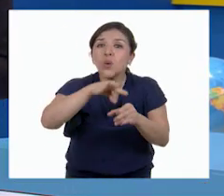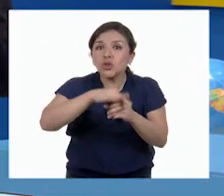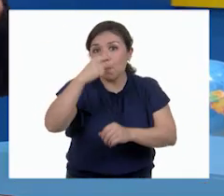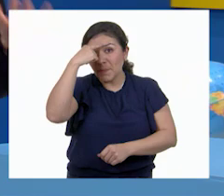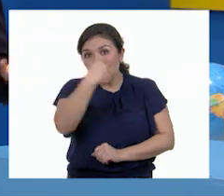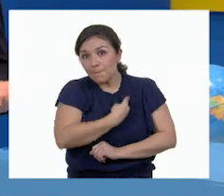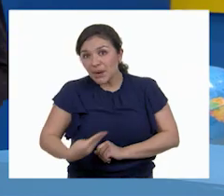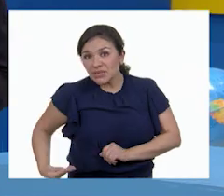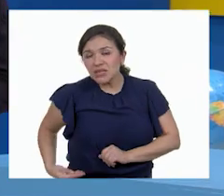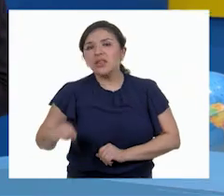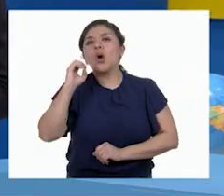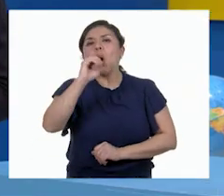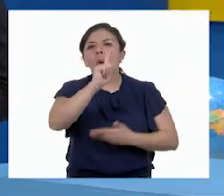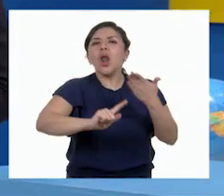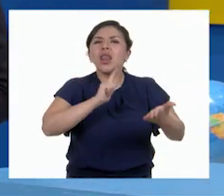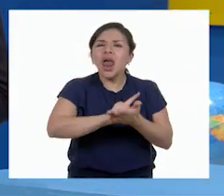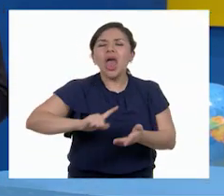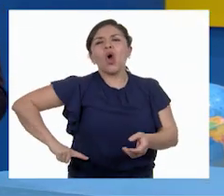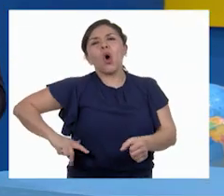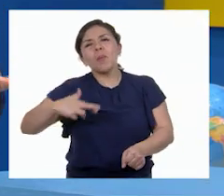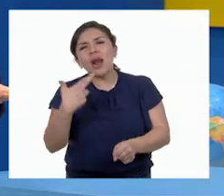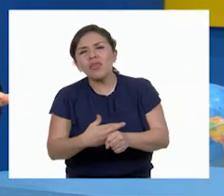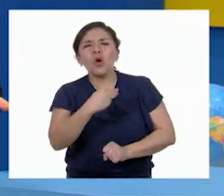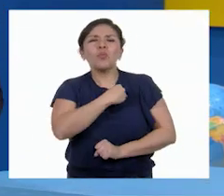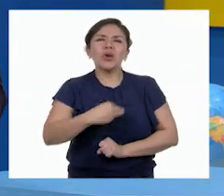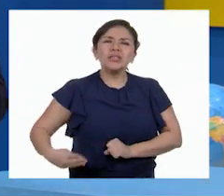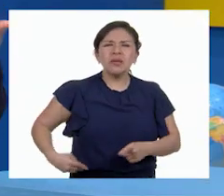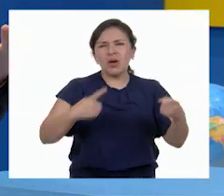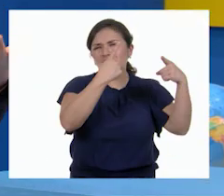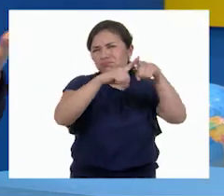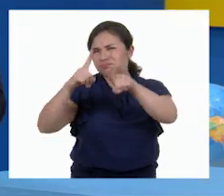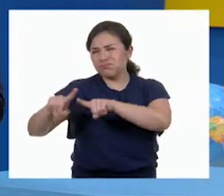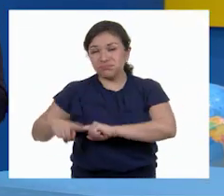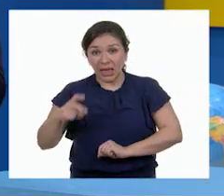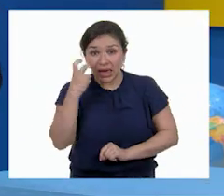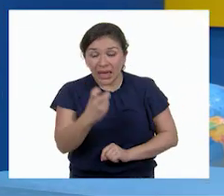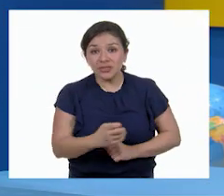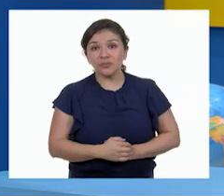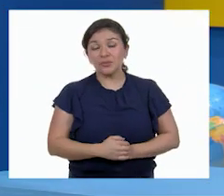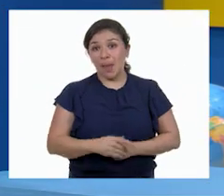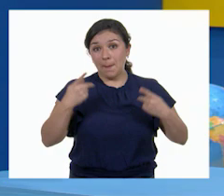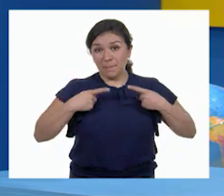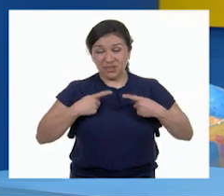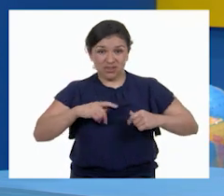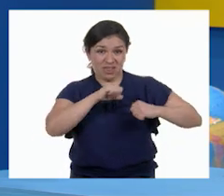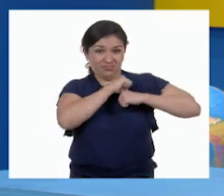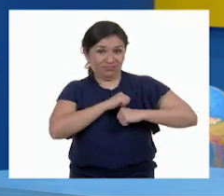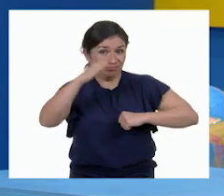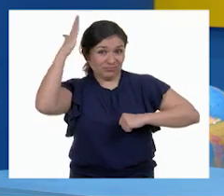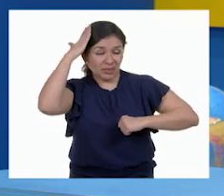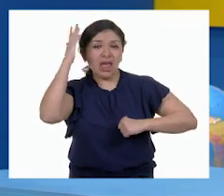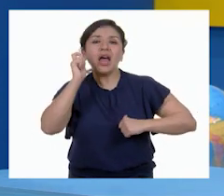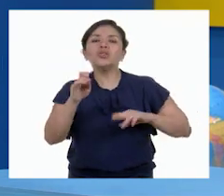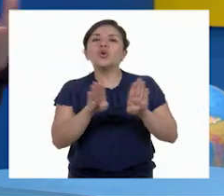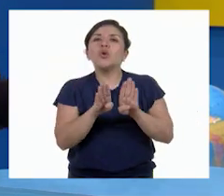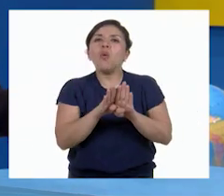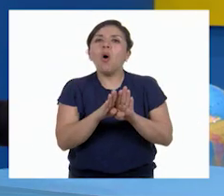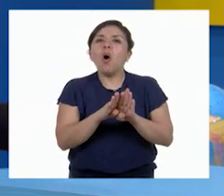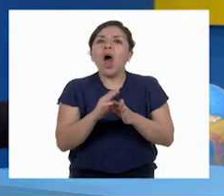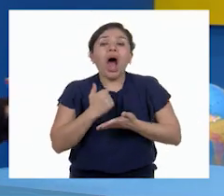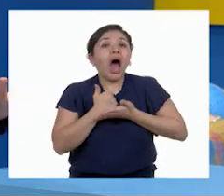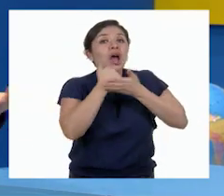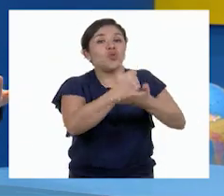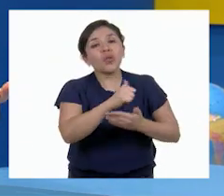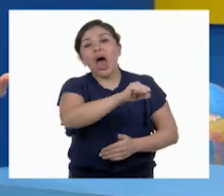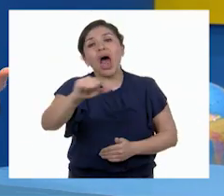presidenciales, legislativas, de gobernadores, municipales, etc. Los caciques, como eran los intermediarios de los